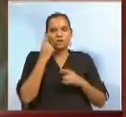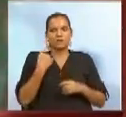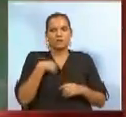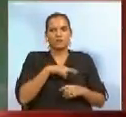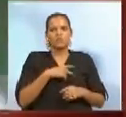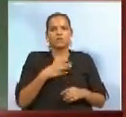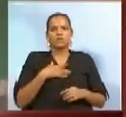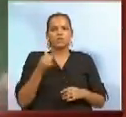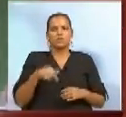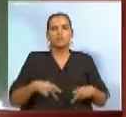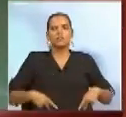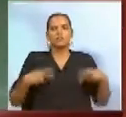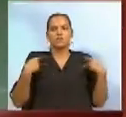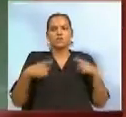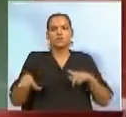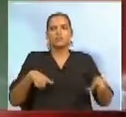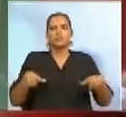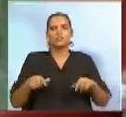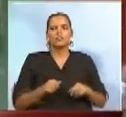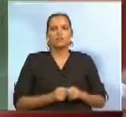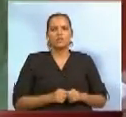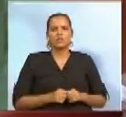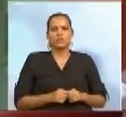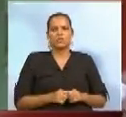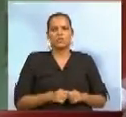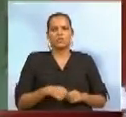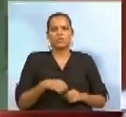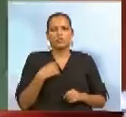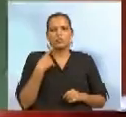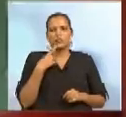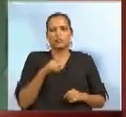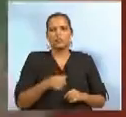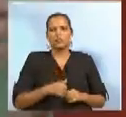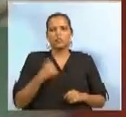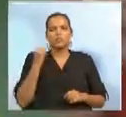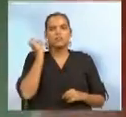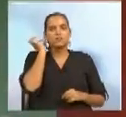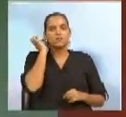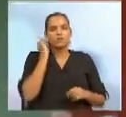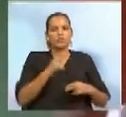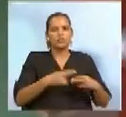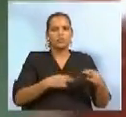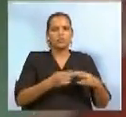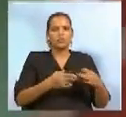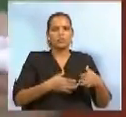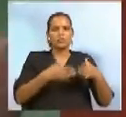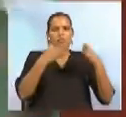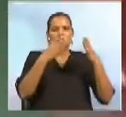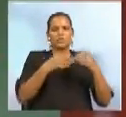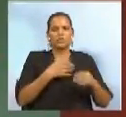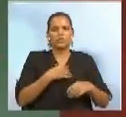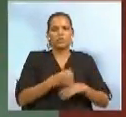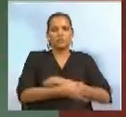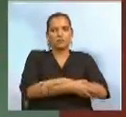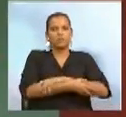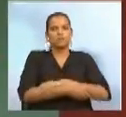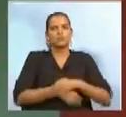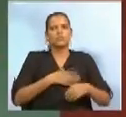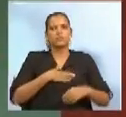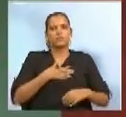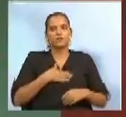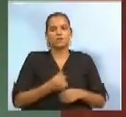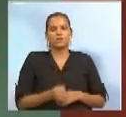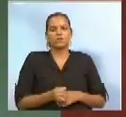uno, que uno todavía está viviendo aquí. Por lo menos la diligencia de estos señores que están construyendo esta obra, se le